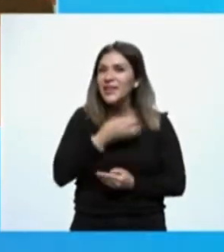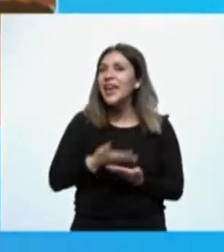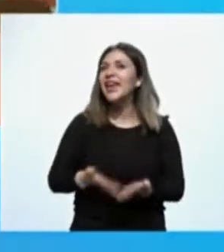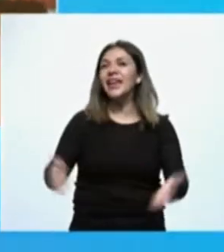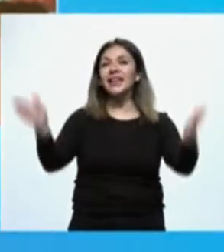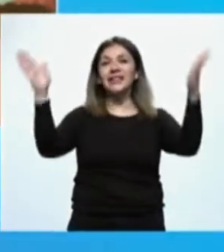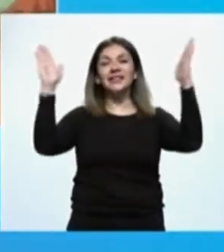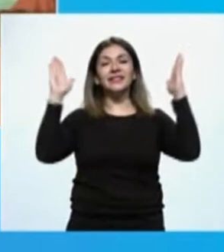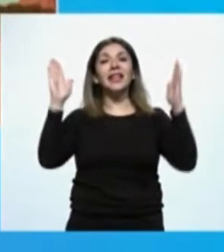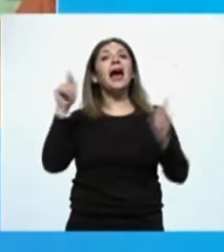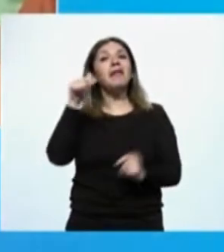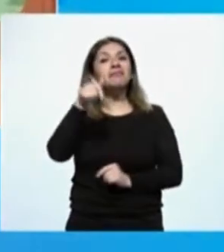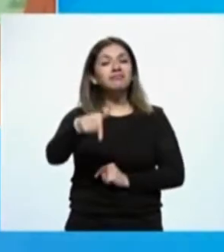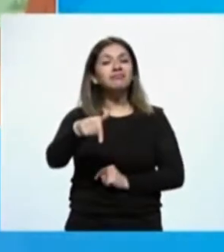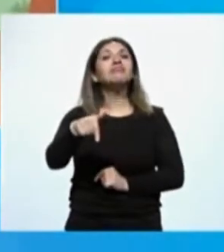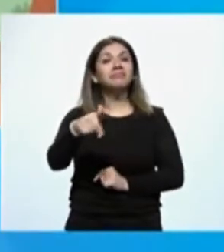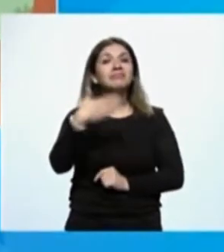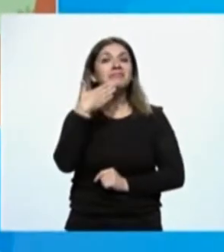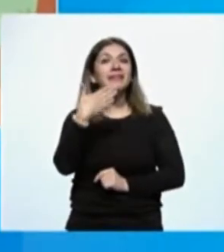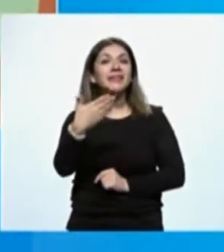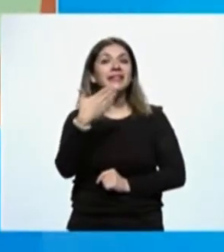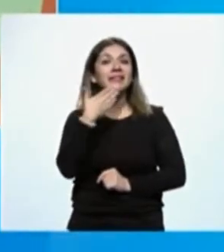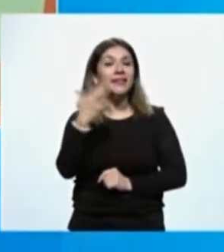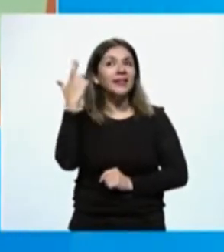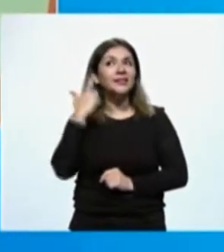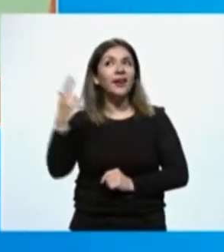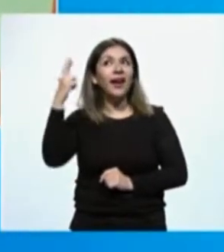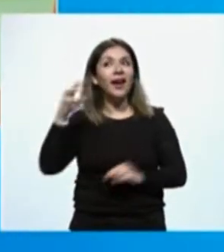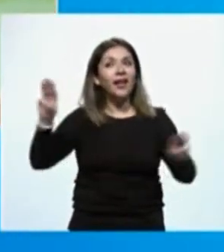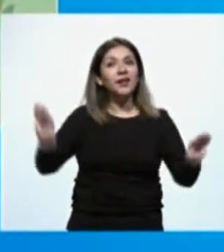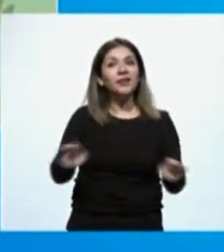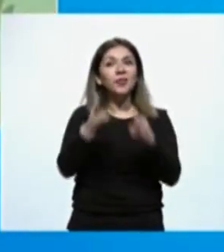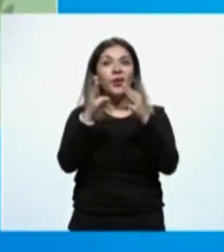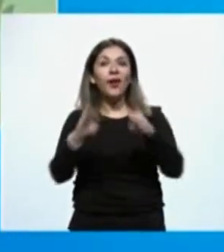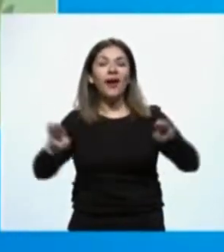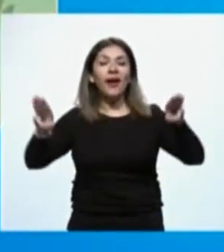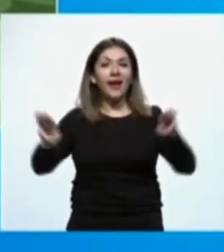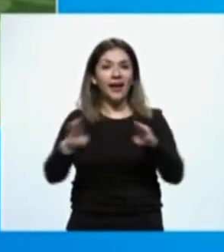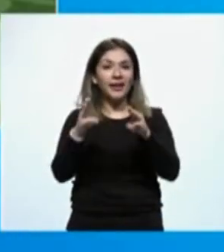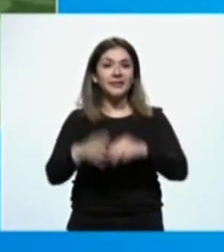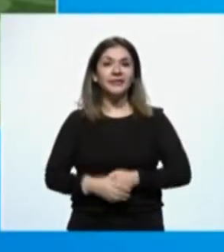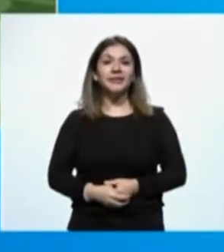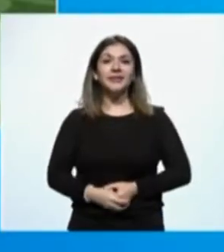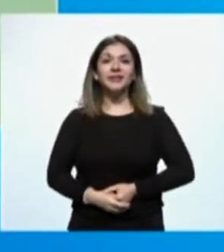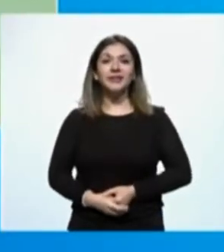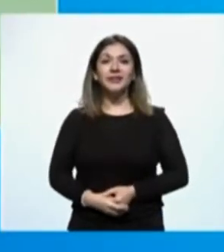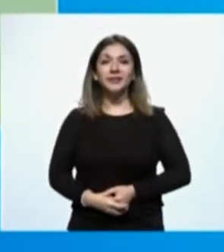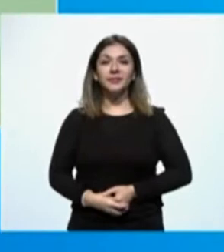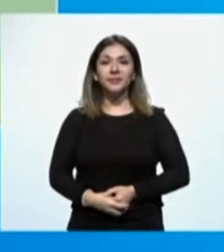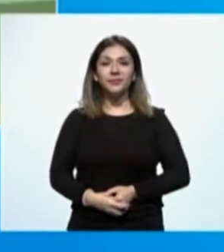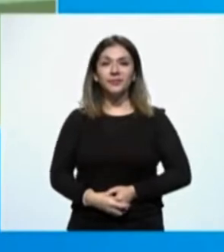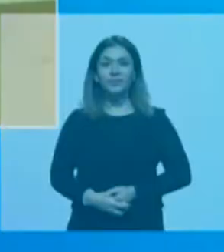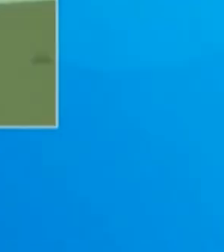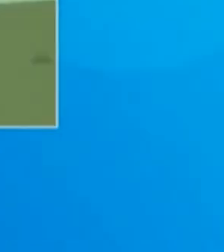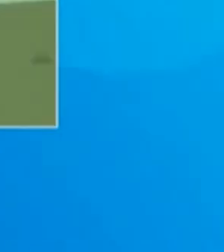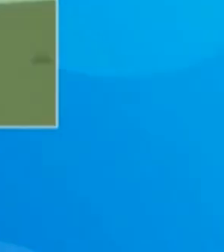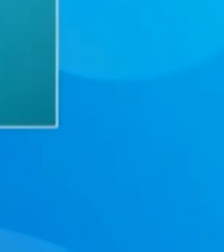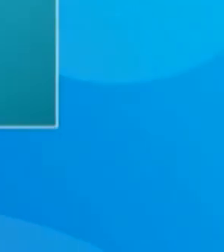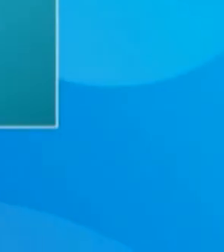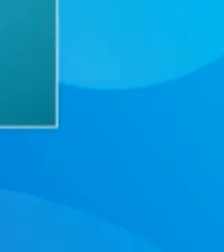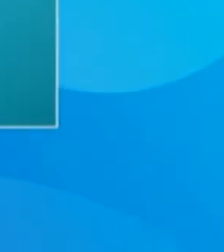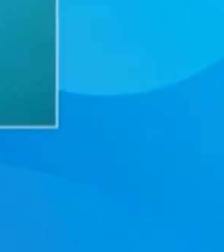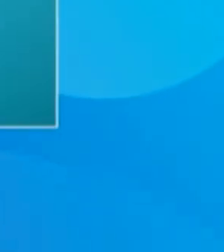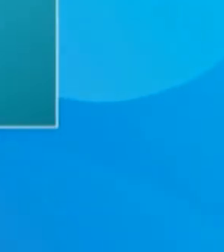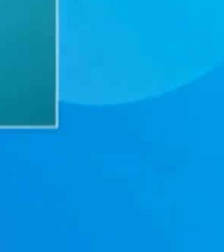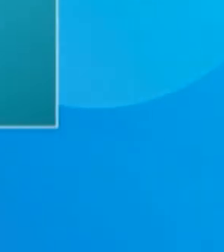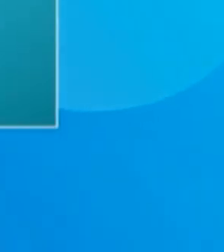gran fiesta. Qué bien que suena la orquesta. Guau, guau, guau, ton, ton, ton, chan, chan, chan, li, li, li.